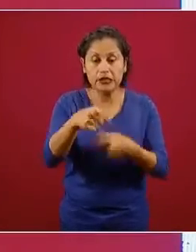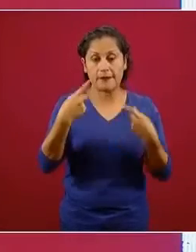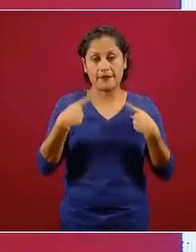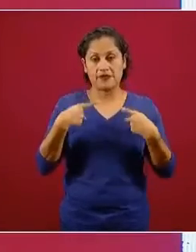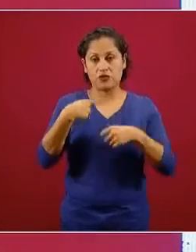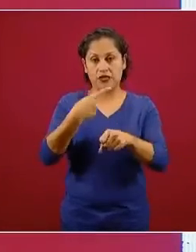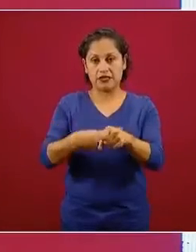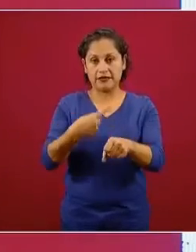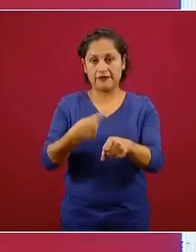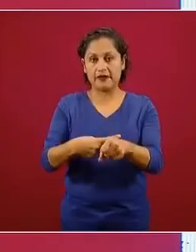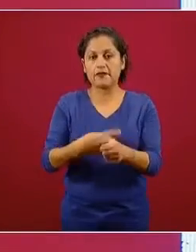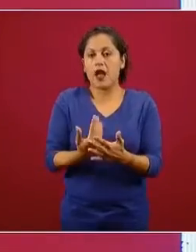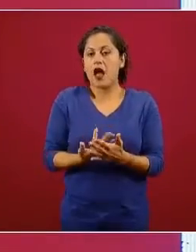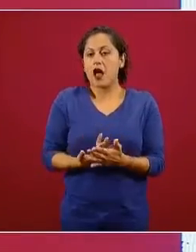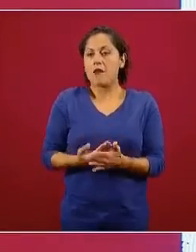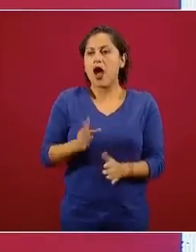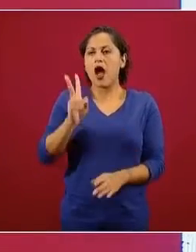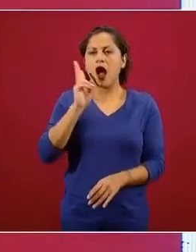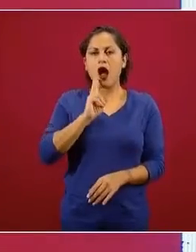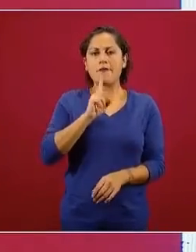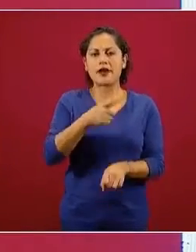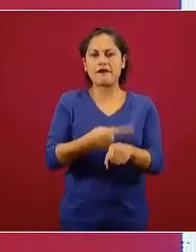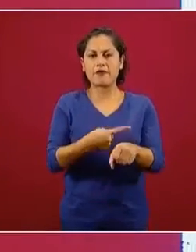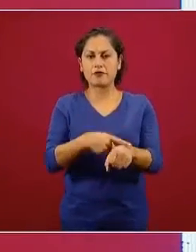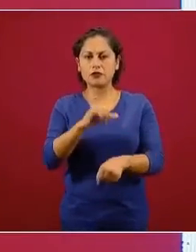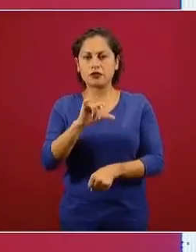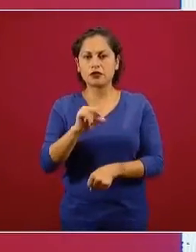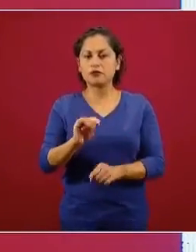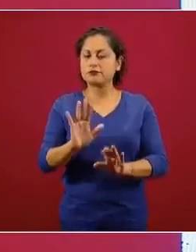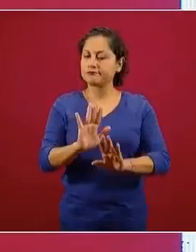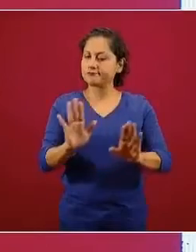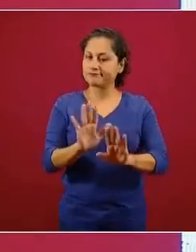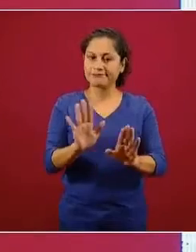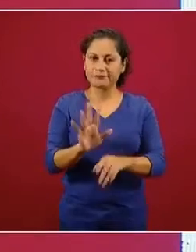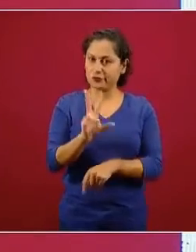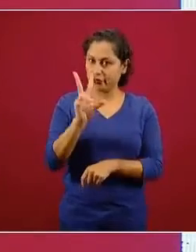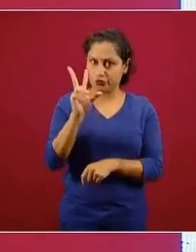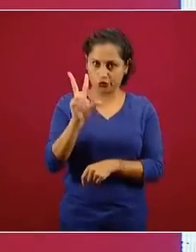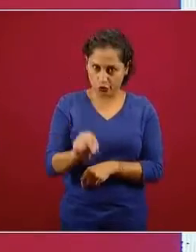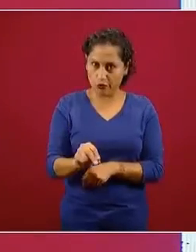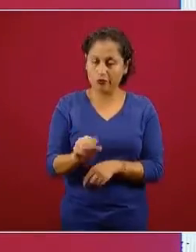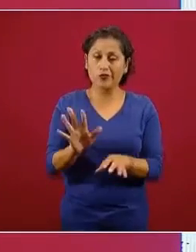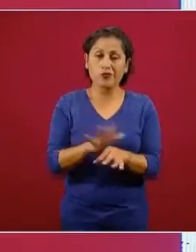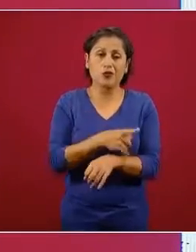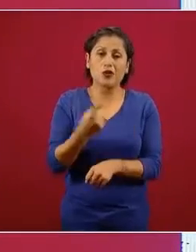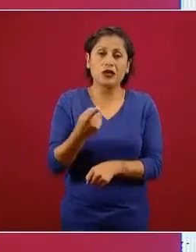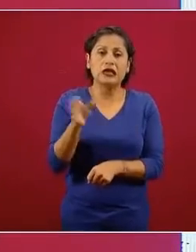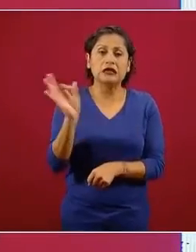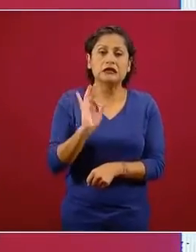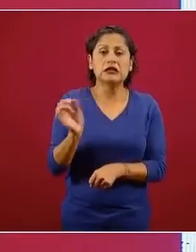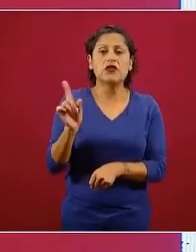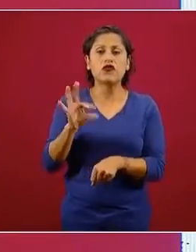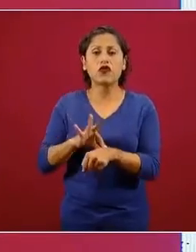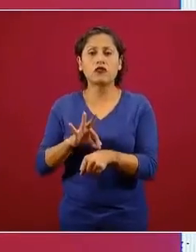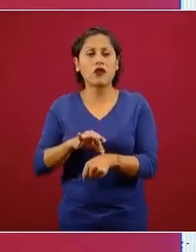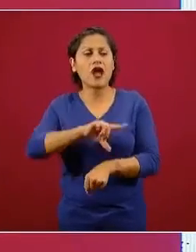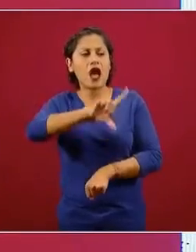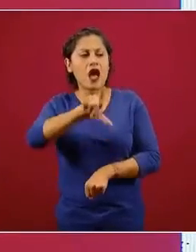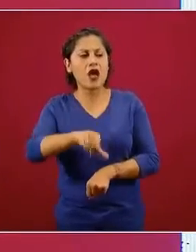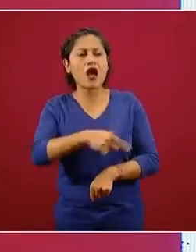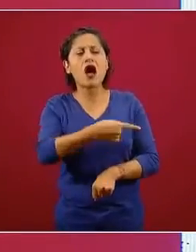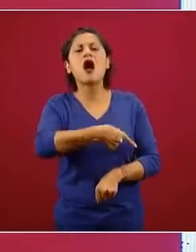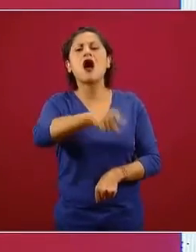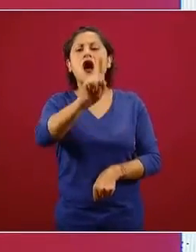la confirmación diagnóstica, no depende de ello. Si dependiera de ello, retardaríamos la atención.